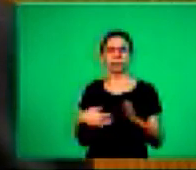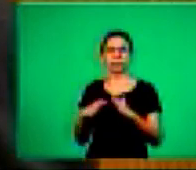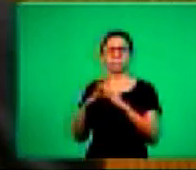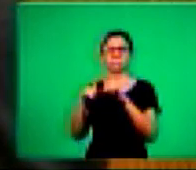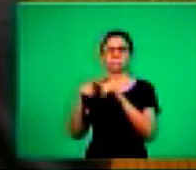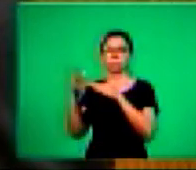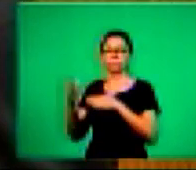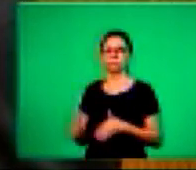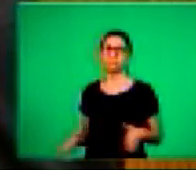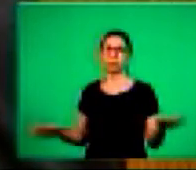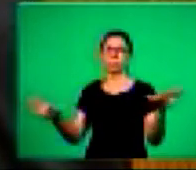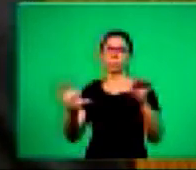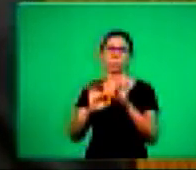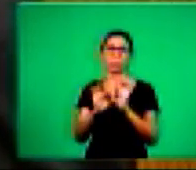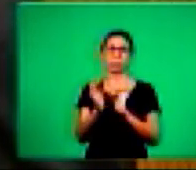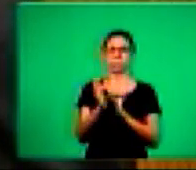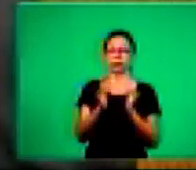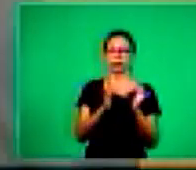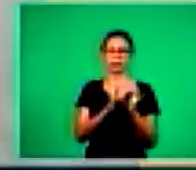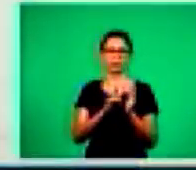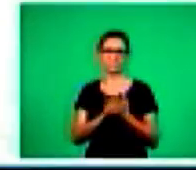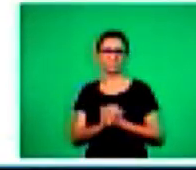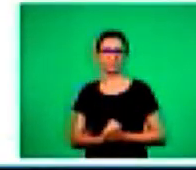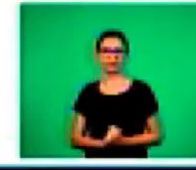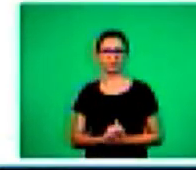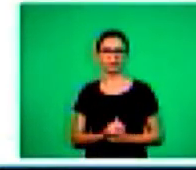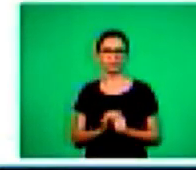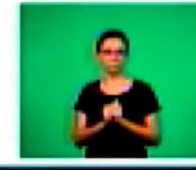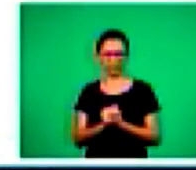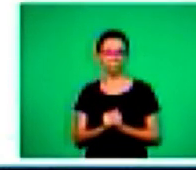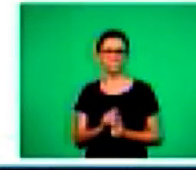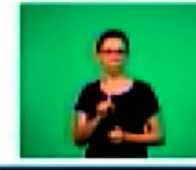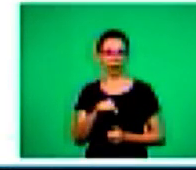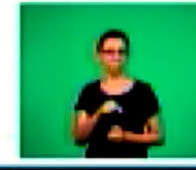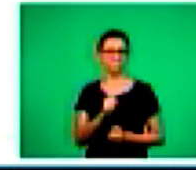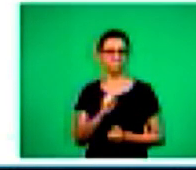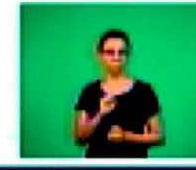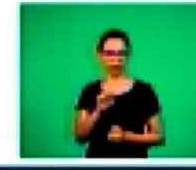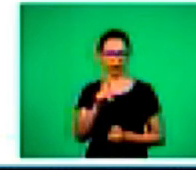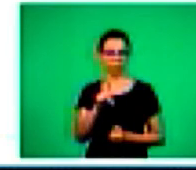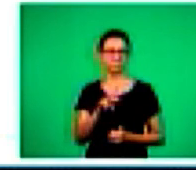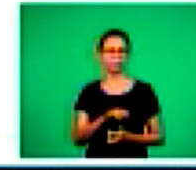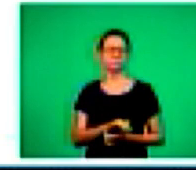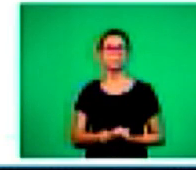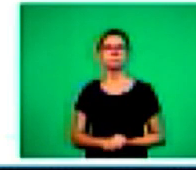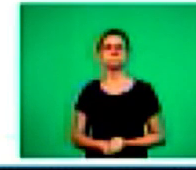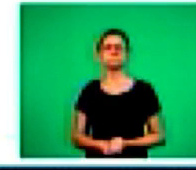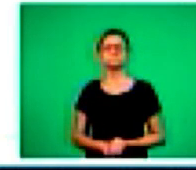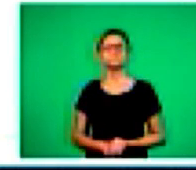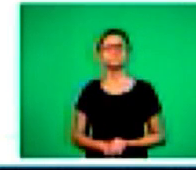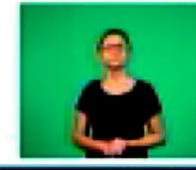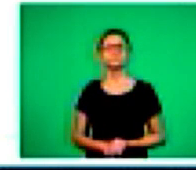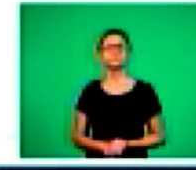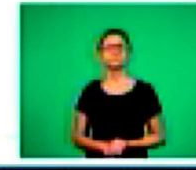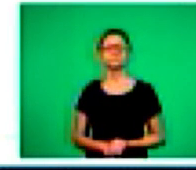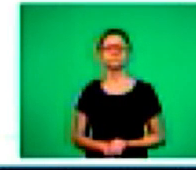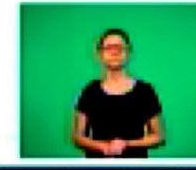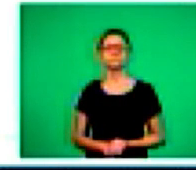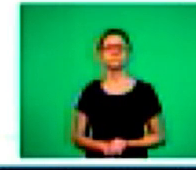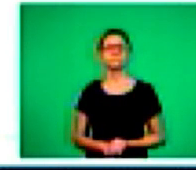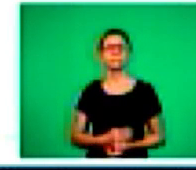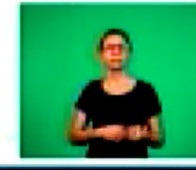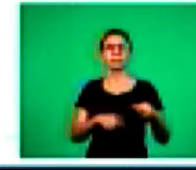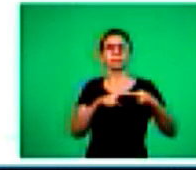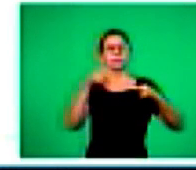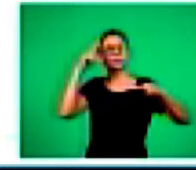fiel amén es esto los hermanos de la iglesia muy